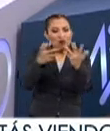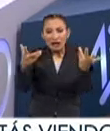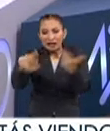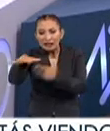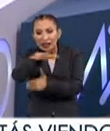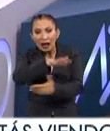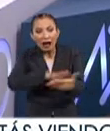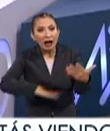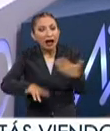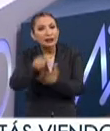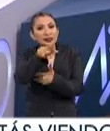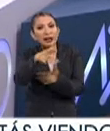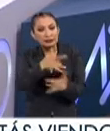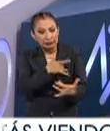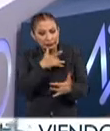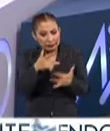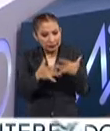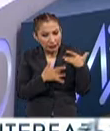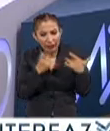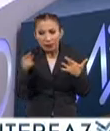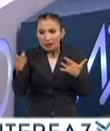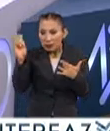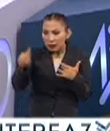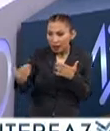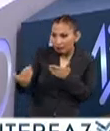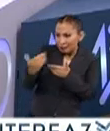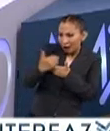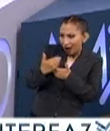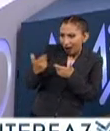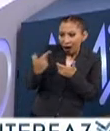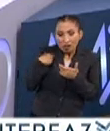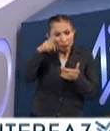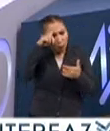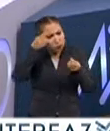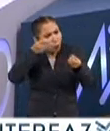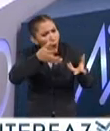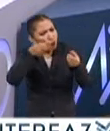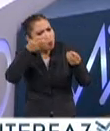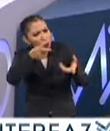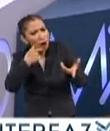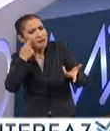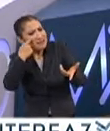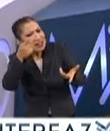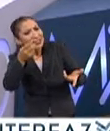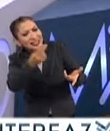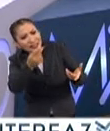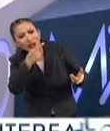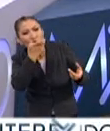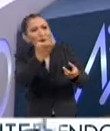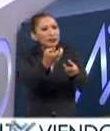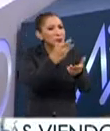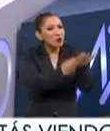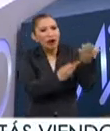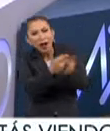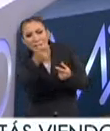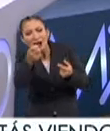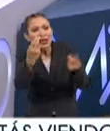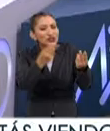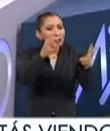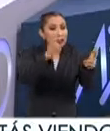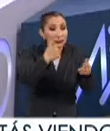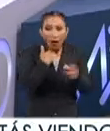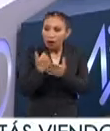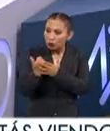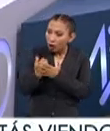hacen sentir y que de manera real orientan, marcan, determinan